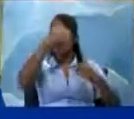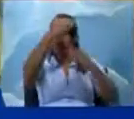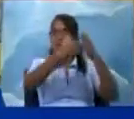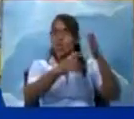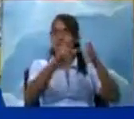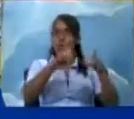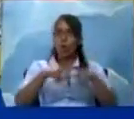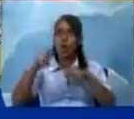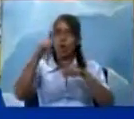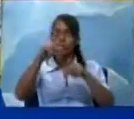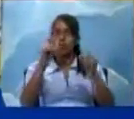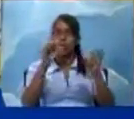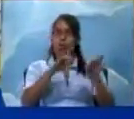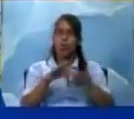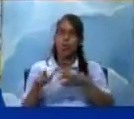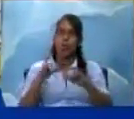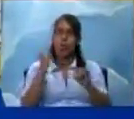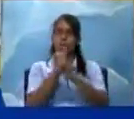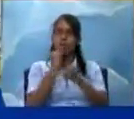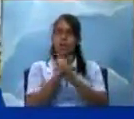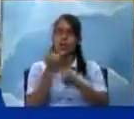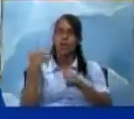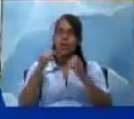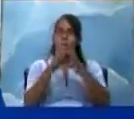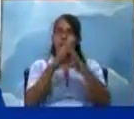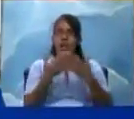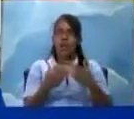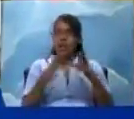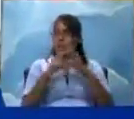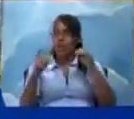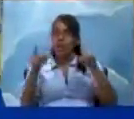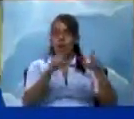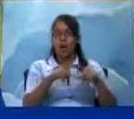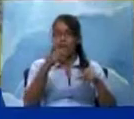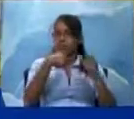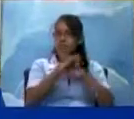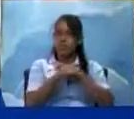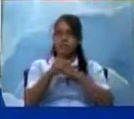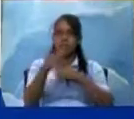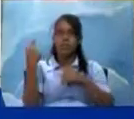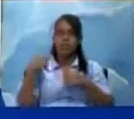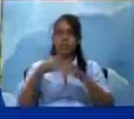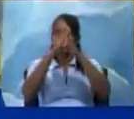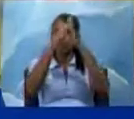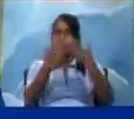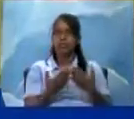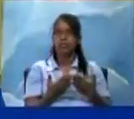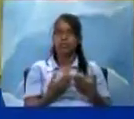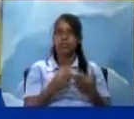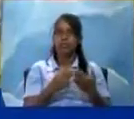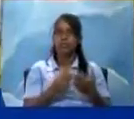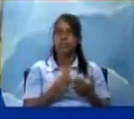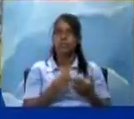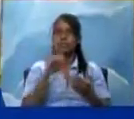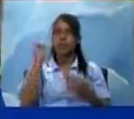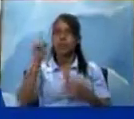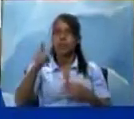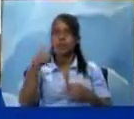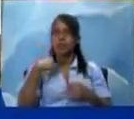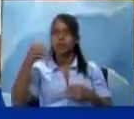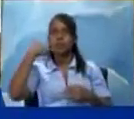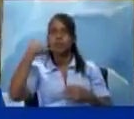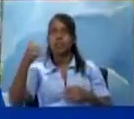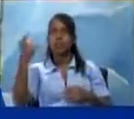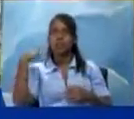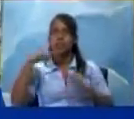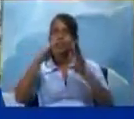portal. En tu computadora tienes una Biblia por donde quiera que vayas. Allí tienes la Biblia. También en tu teléfono